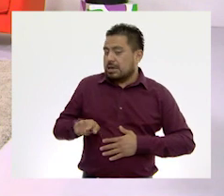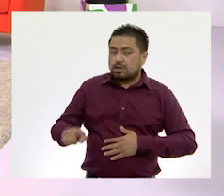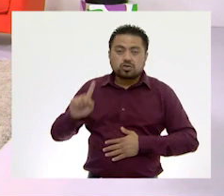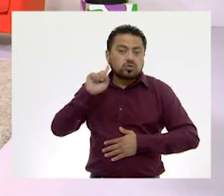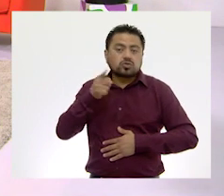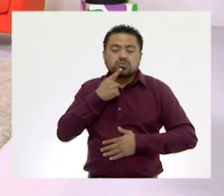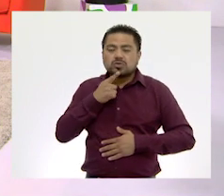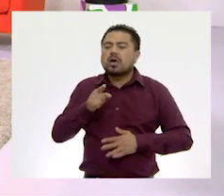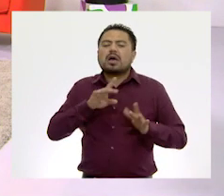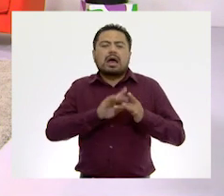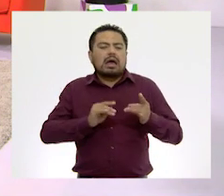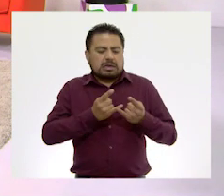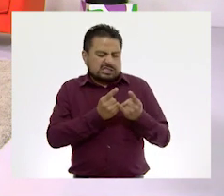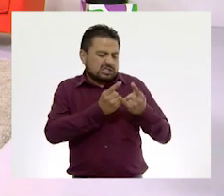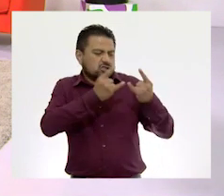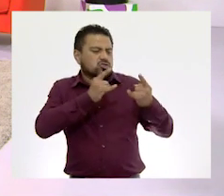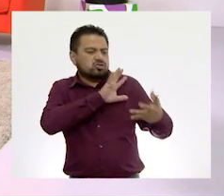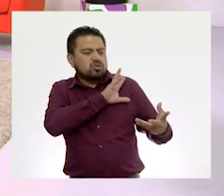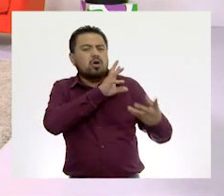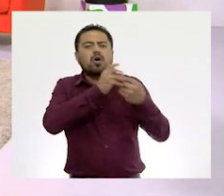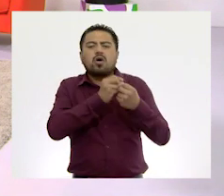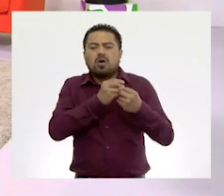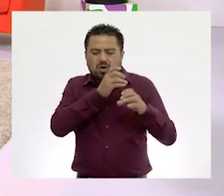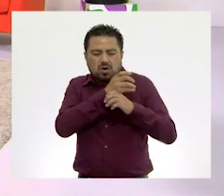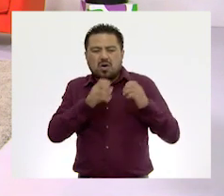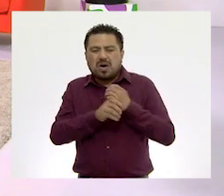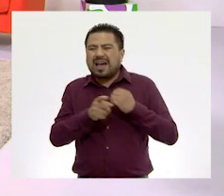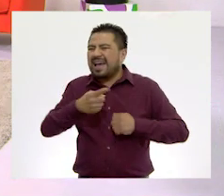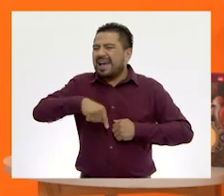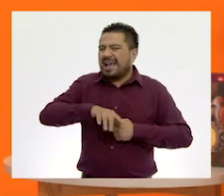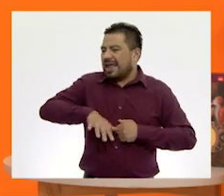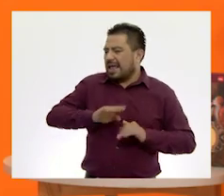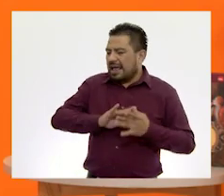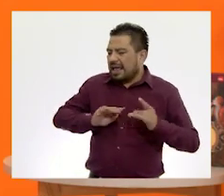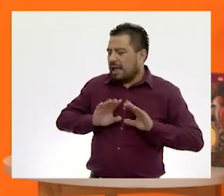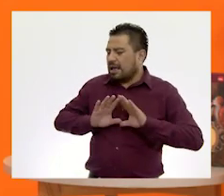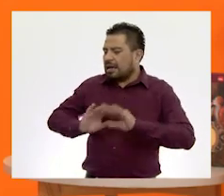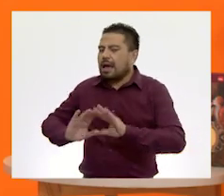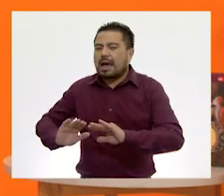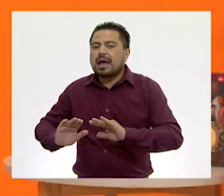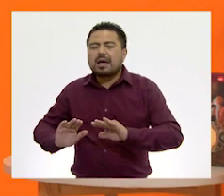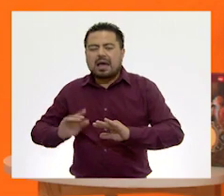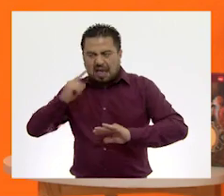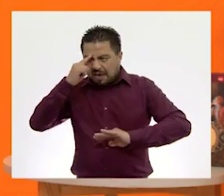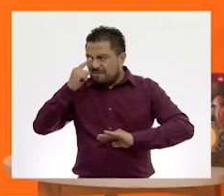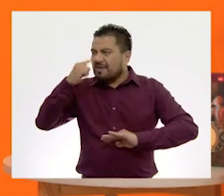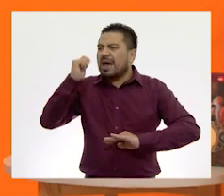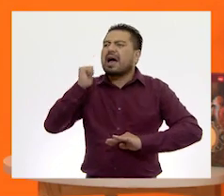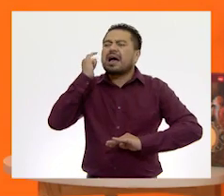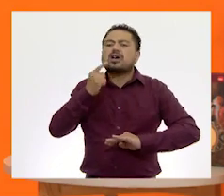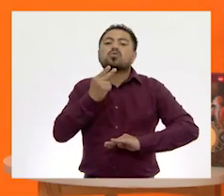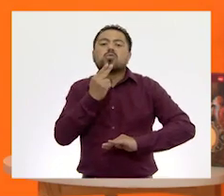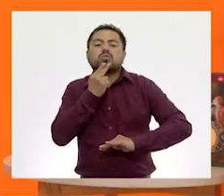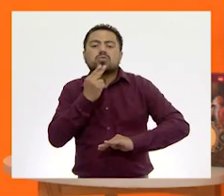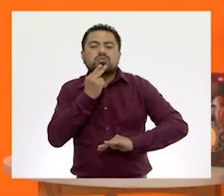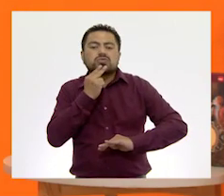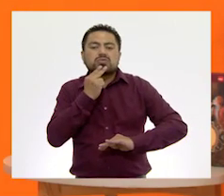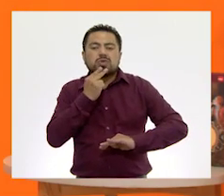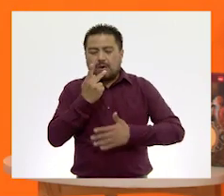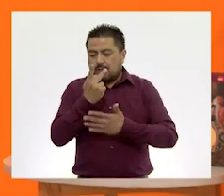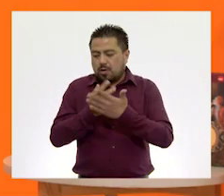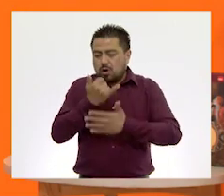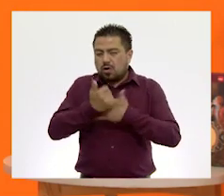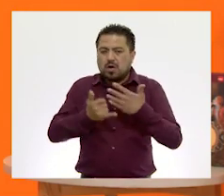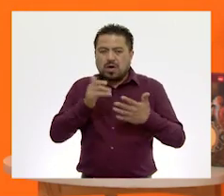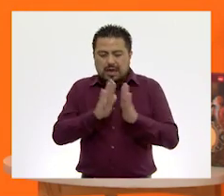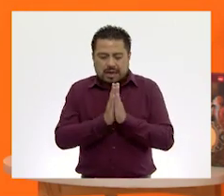esta autobiografía y ya contemplen estos elementos que fuimos analizando. Algo que se facilita es el uso de los proyectos de los